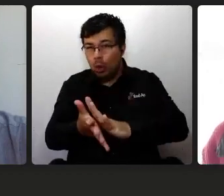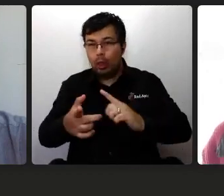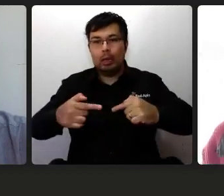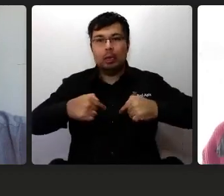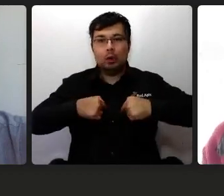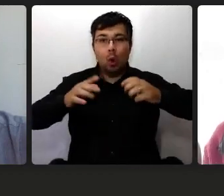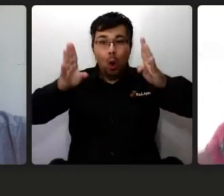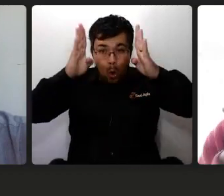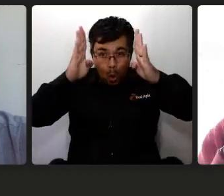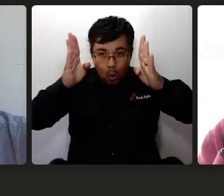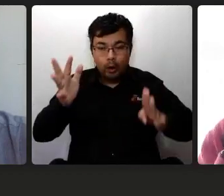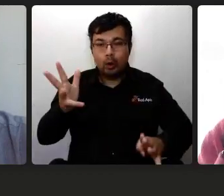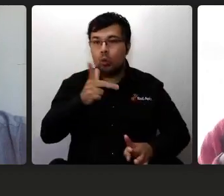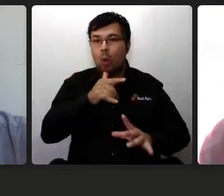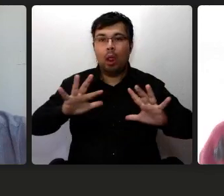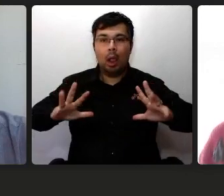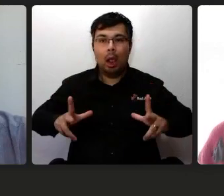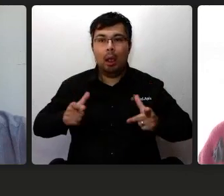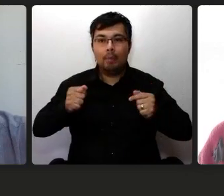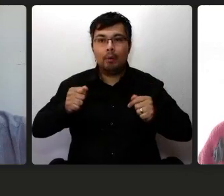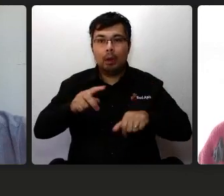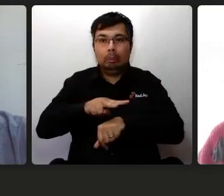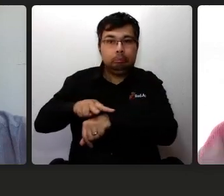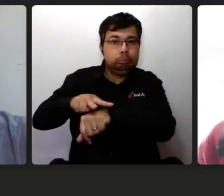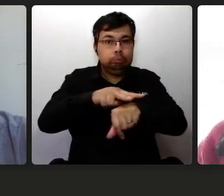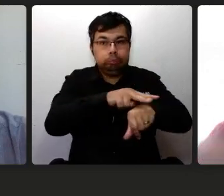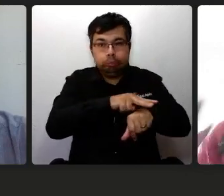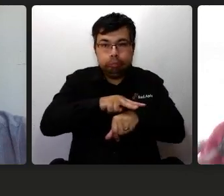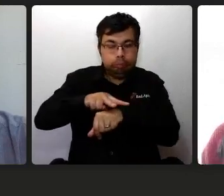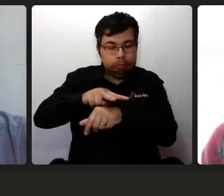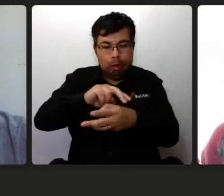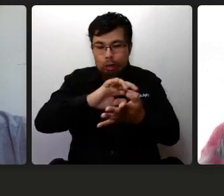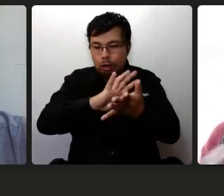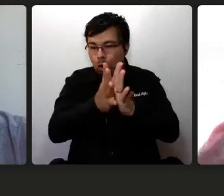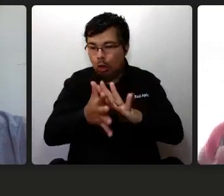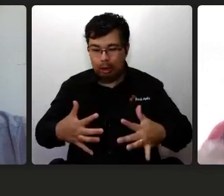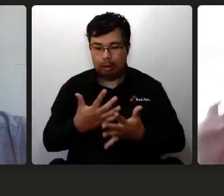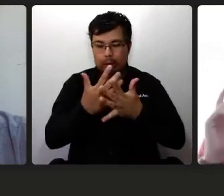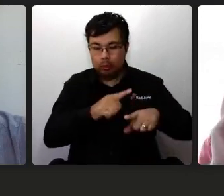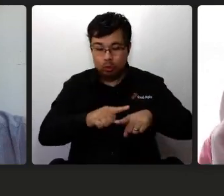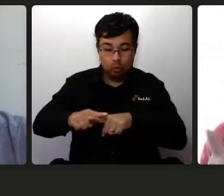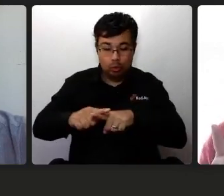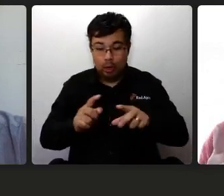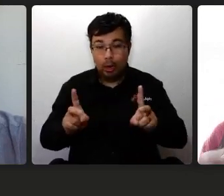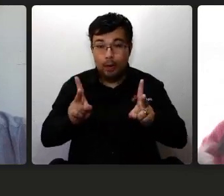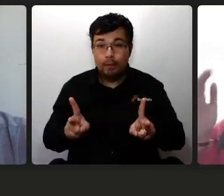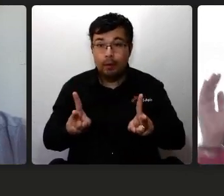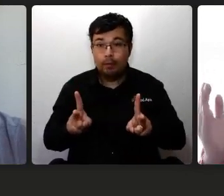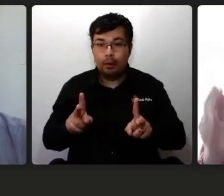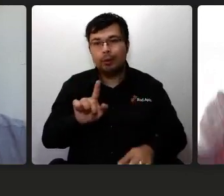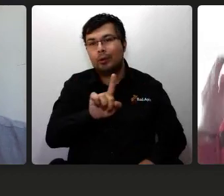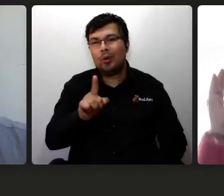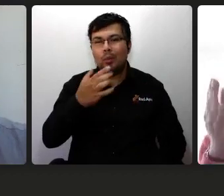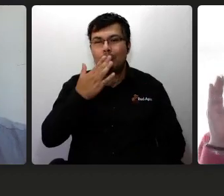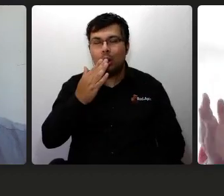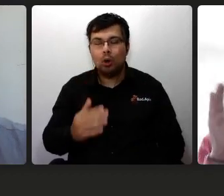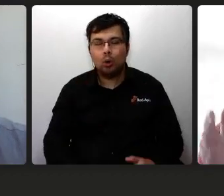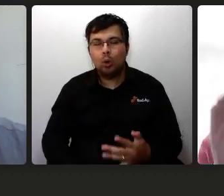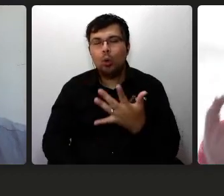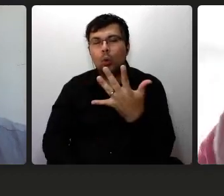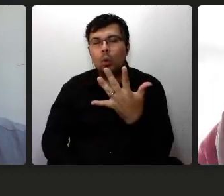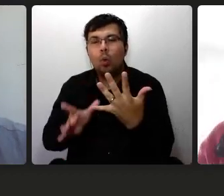no tengo capacidad de administrar todas las redes sociales y mantenerlas vivas, no. Mejor elijan una y esa